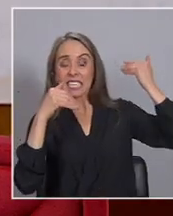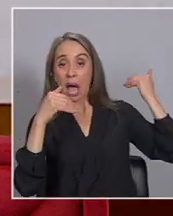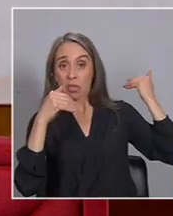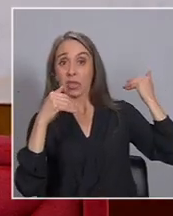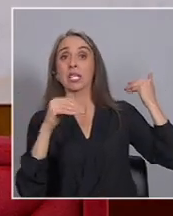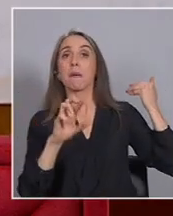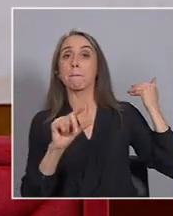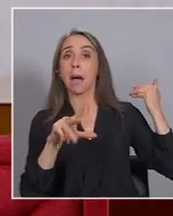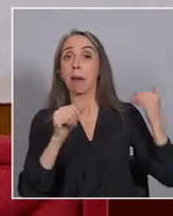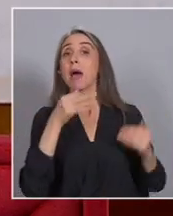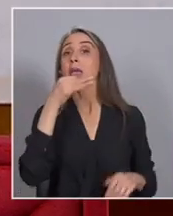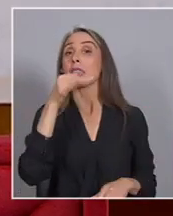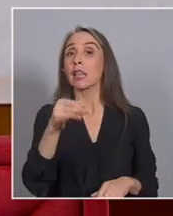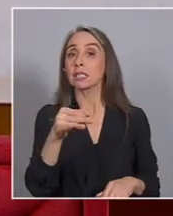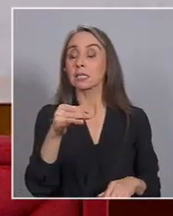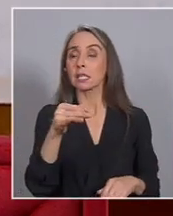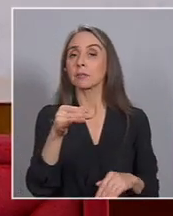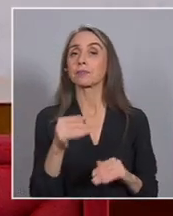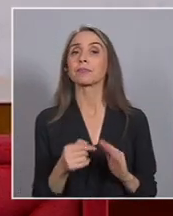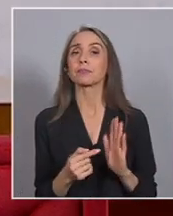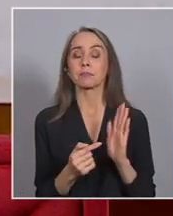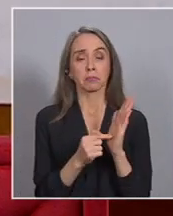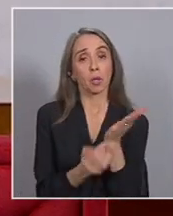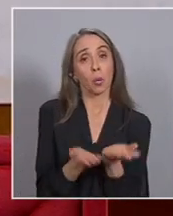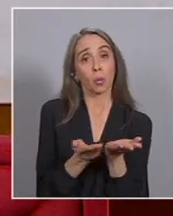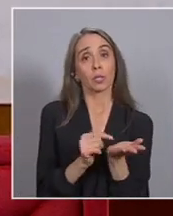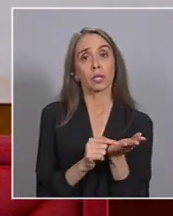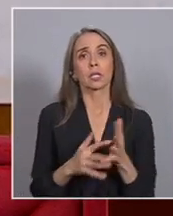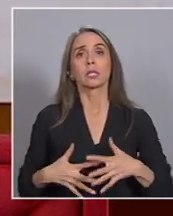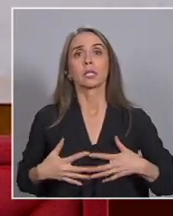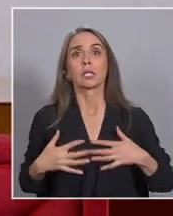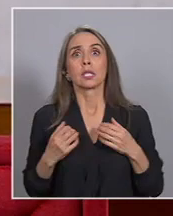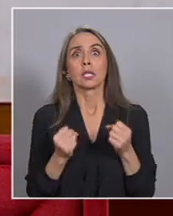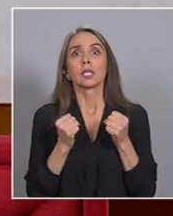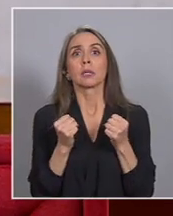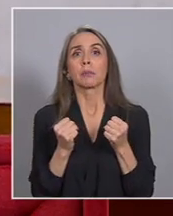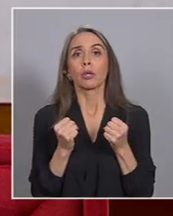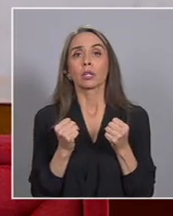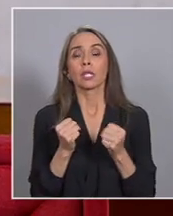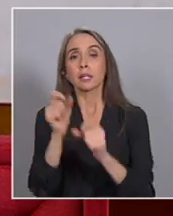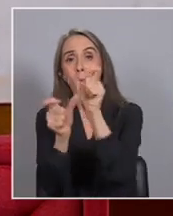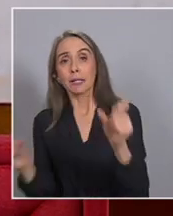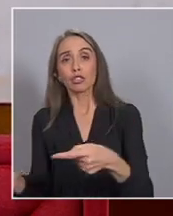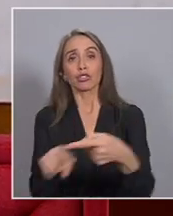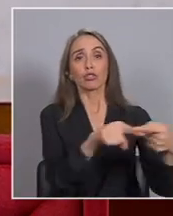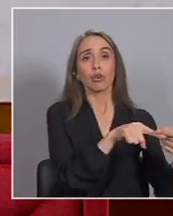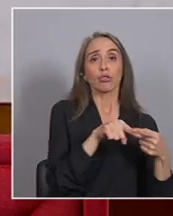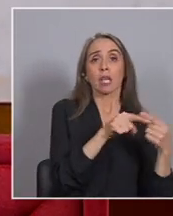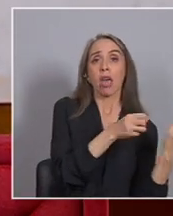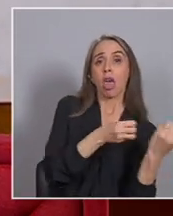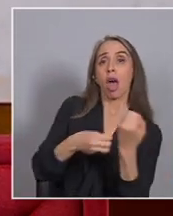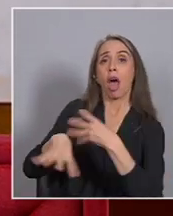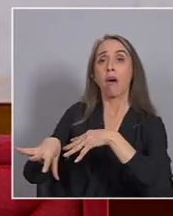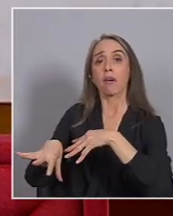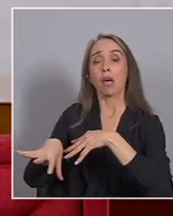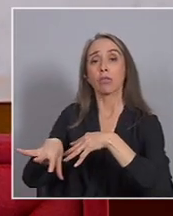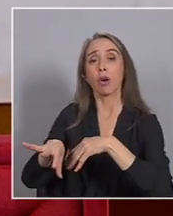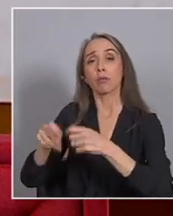en donde se refería a la impotencia que le provocaba cómo la sociedad dejaba al